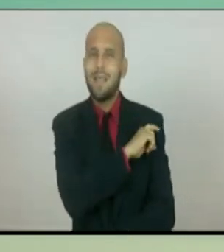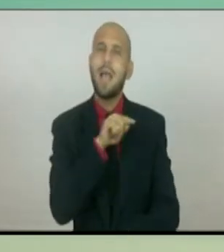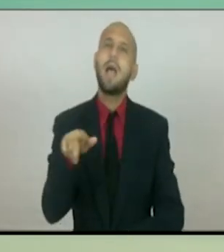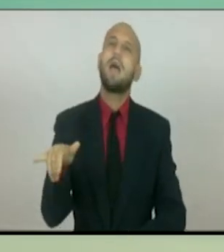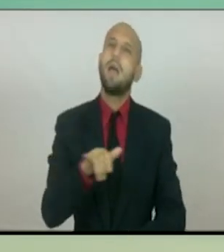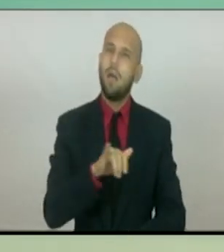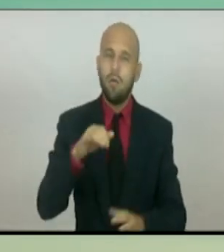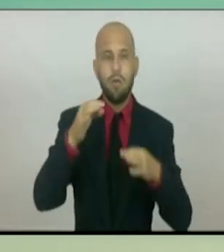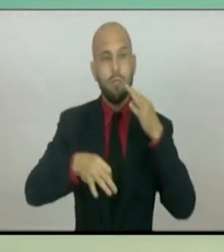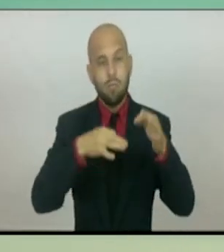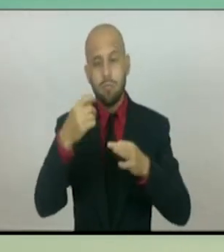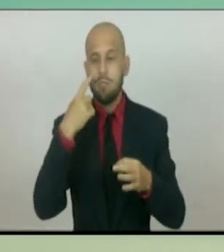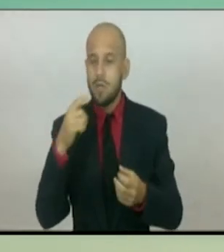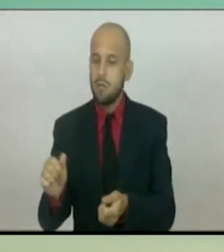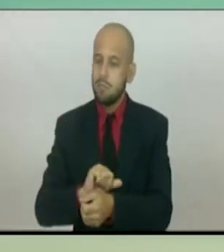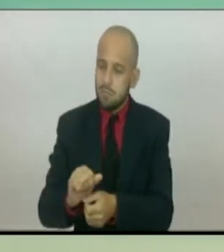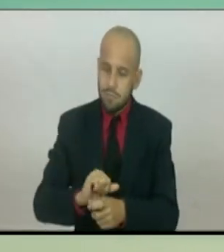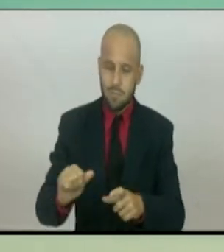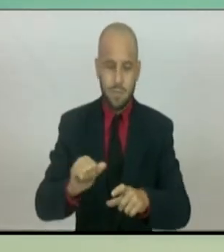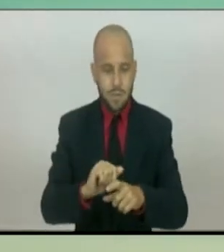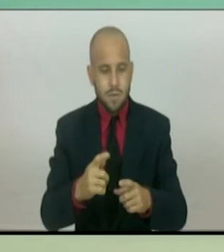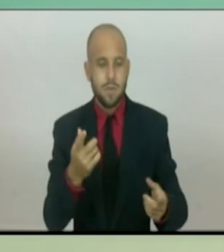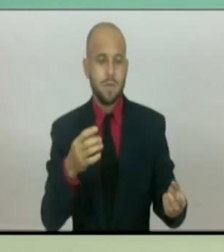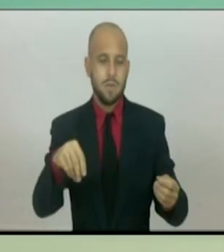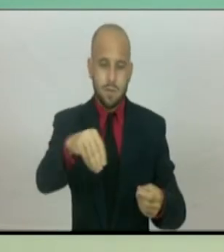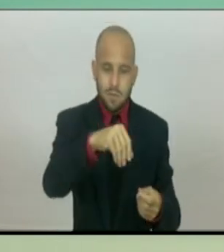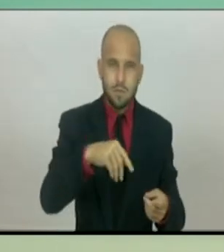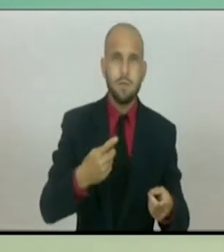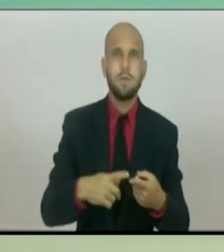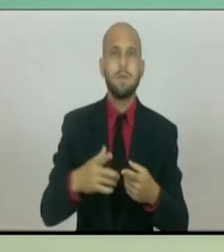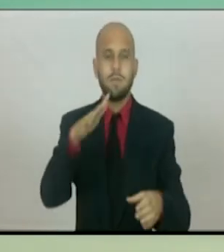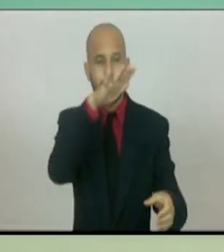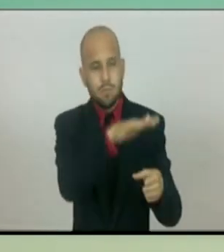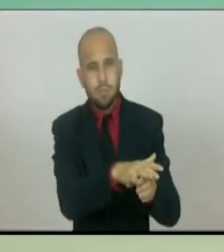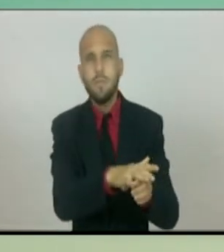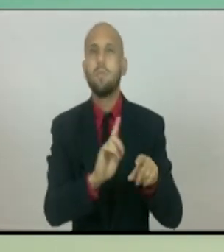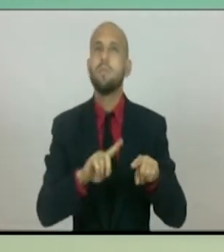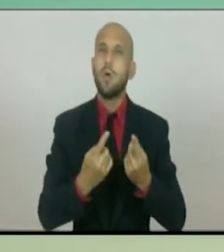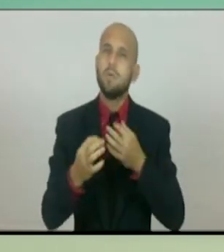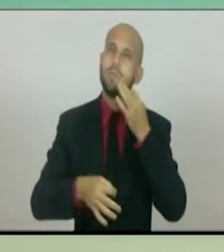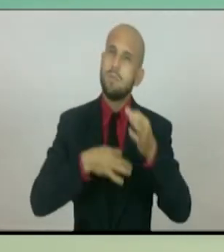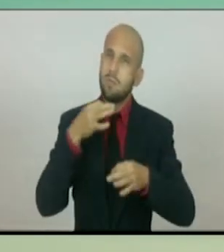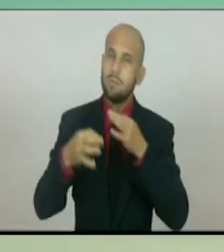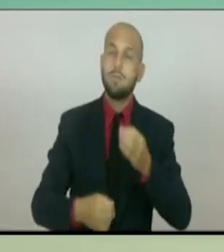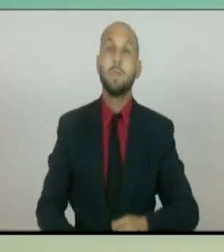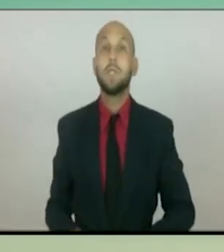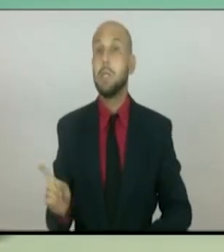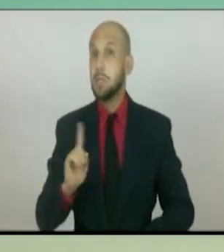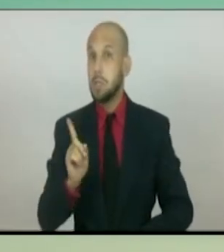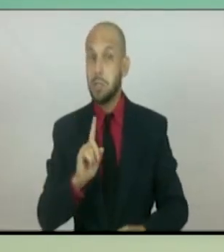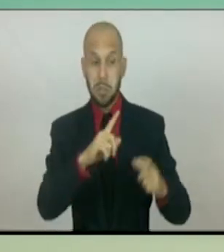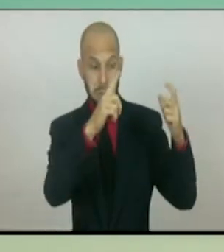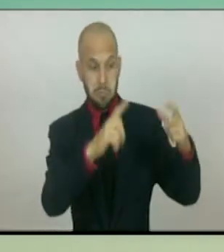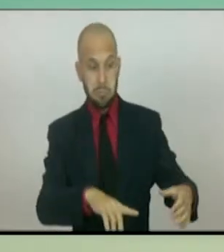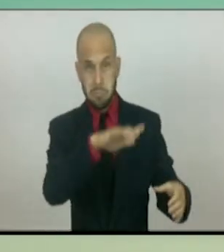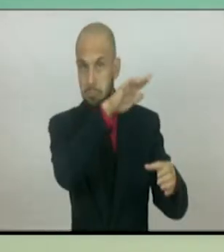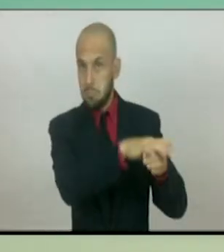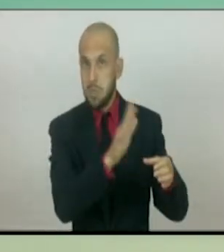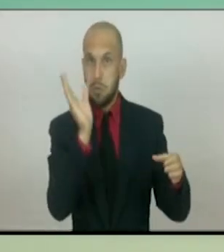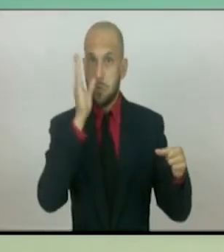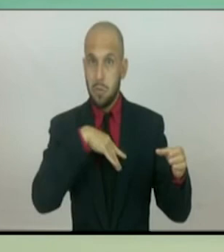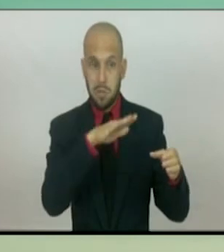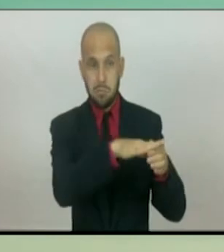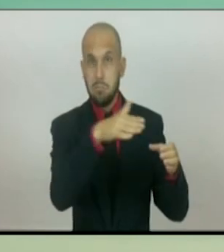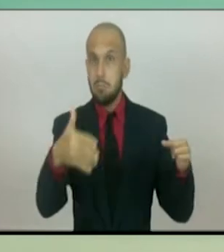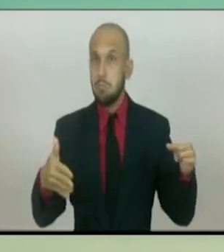y la población no lo entiende, ¿por qué tengo que tener el tanque tapado? Tienes que tenerlo tapado, porque viene el mosquito y pone el huevo, la